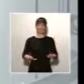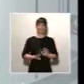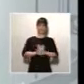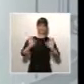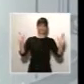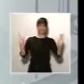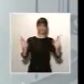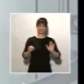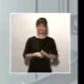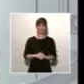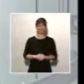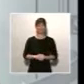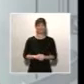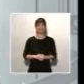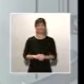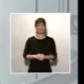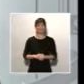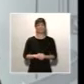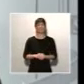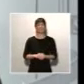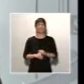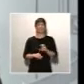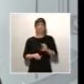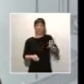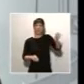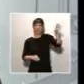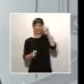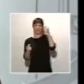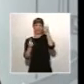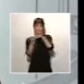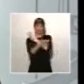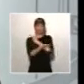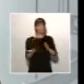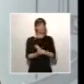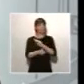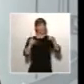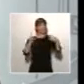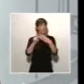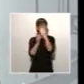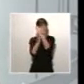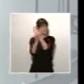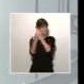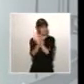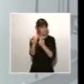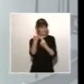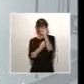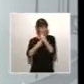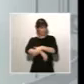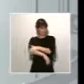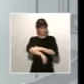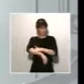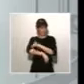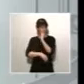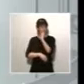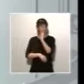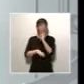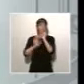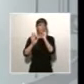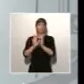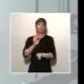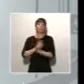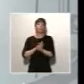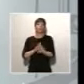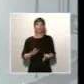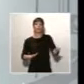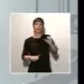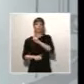y los datos por comunidades, aunque está todo el detalle en la página web del Ministerio, seguimos teniendo tres comunidades con el mayor